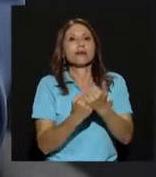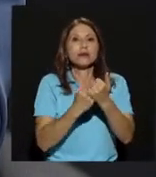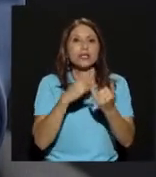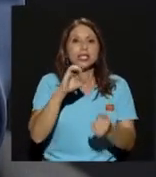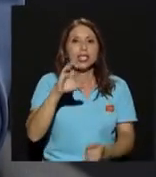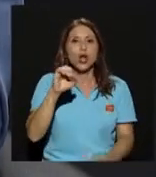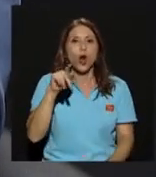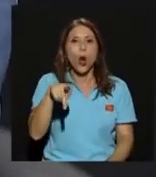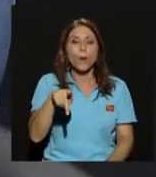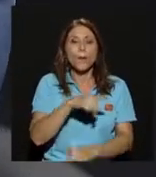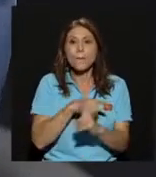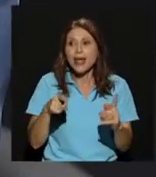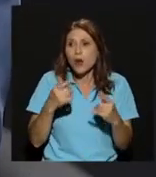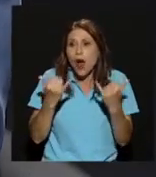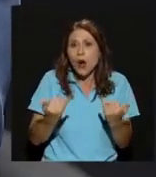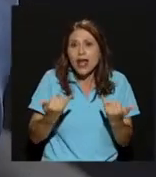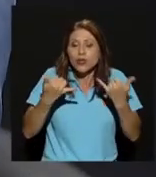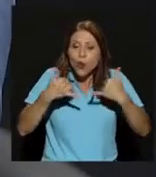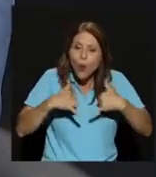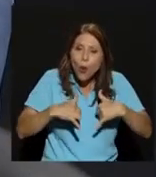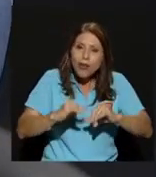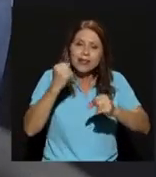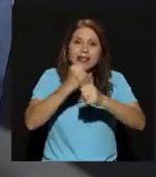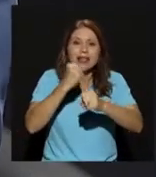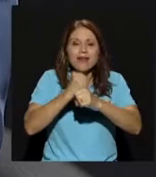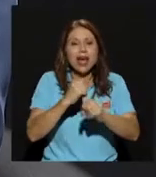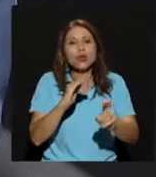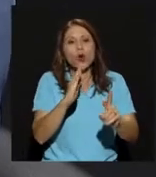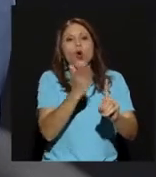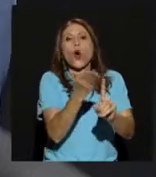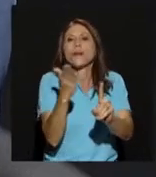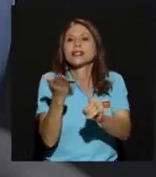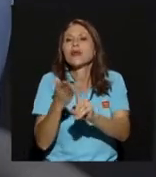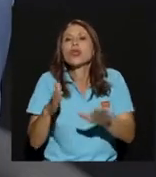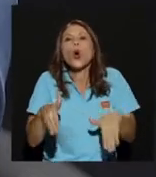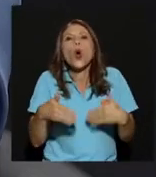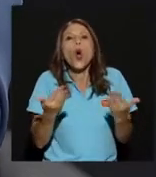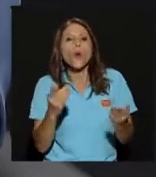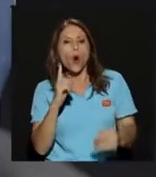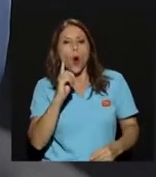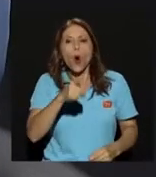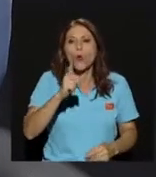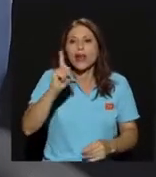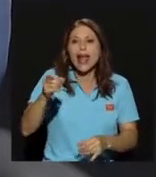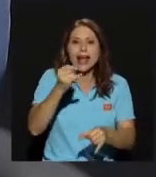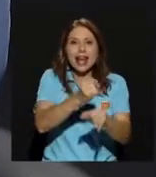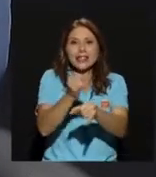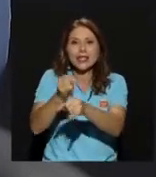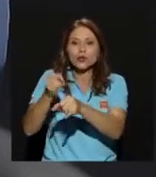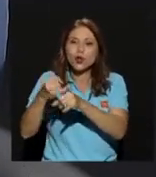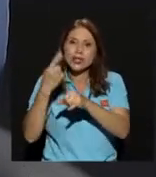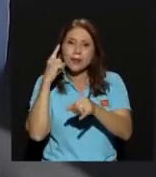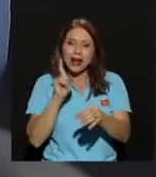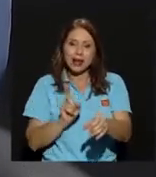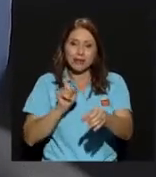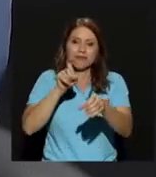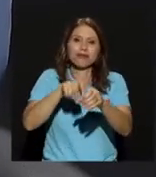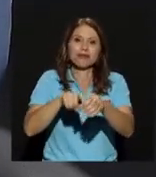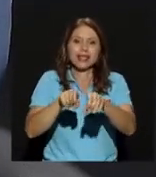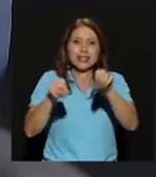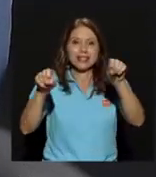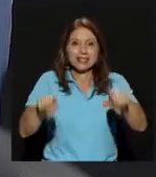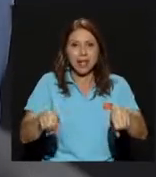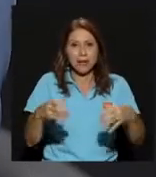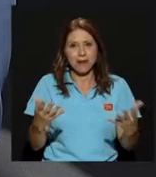todavía se está trabajando en el convencimiento y en la manera de obligar a las instituciones a que formen parte de este sistema